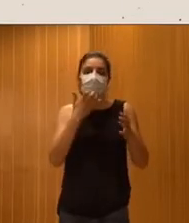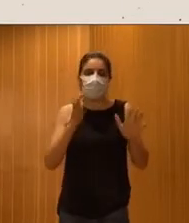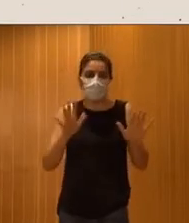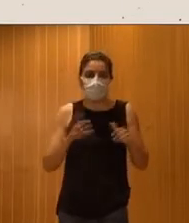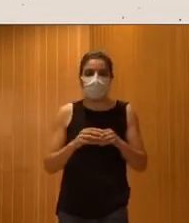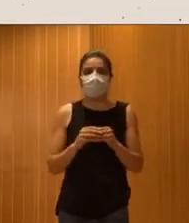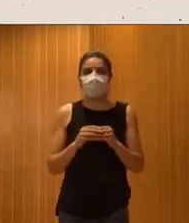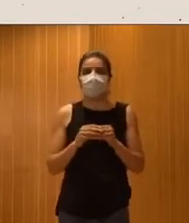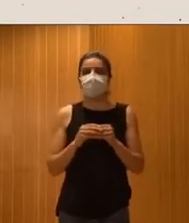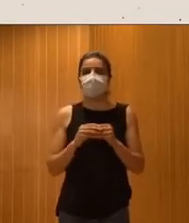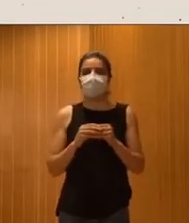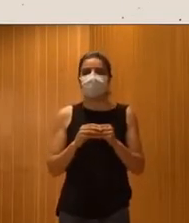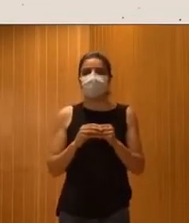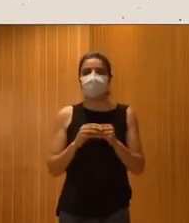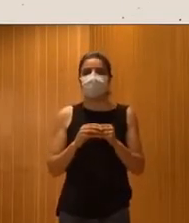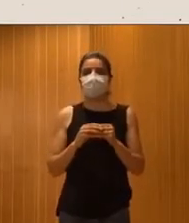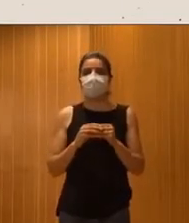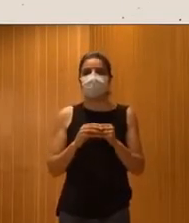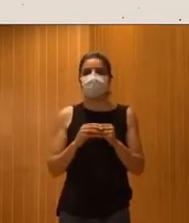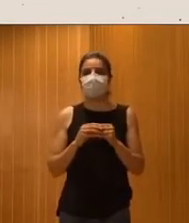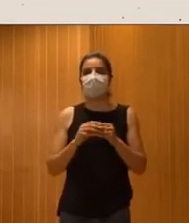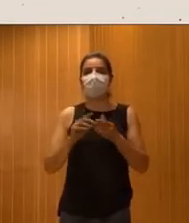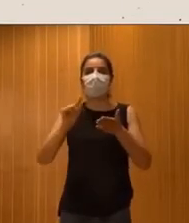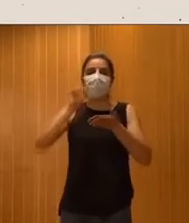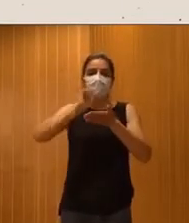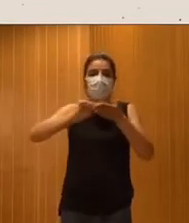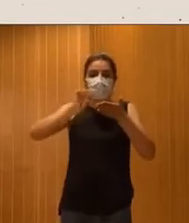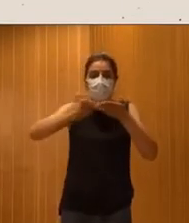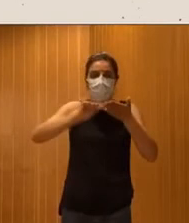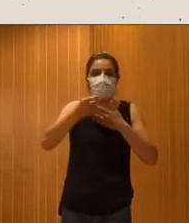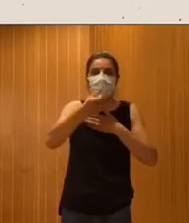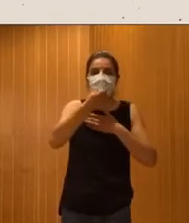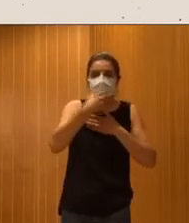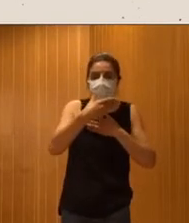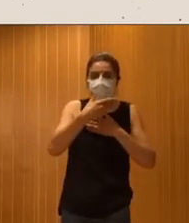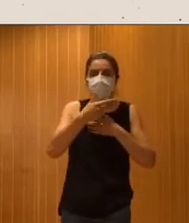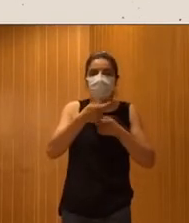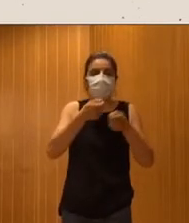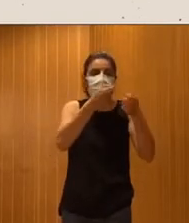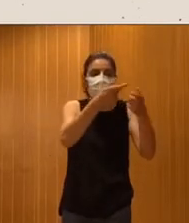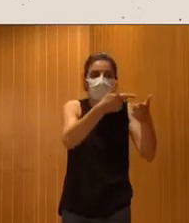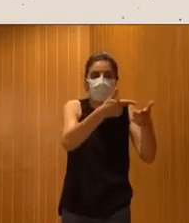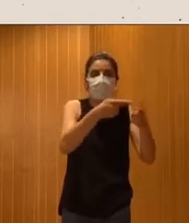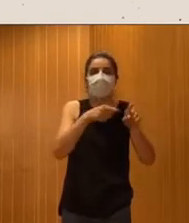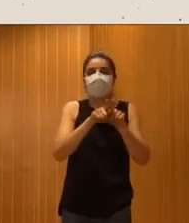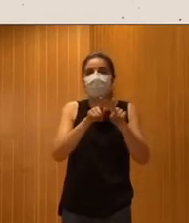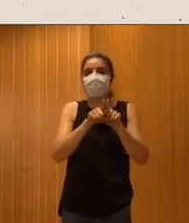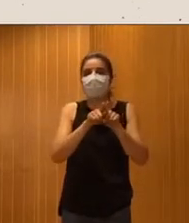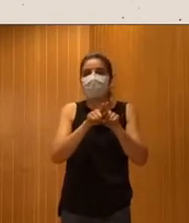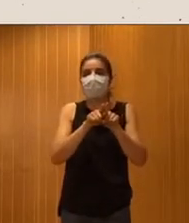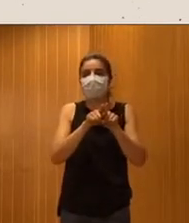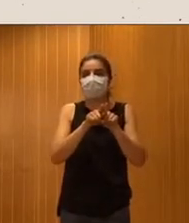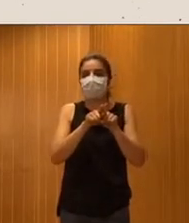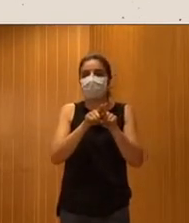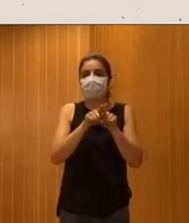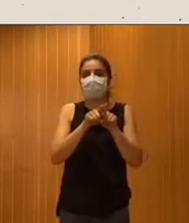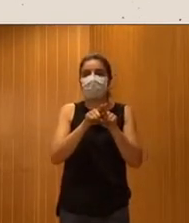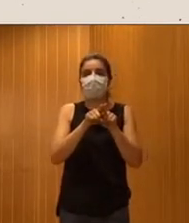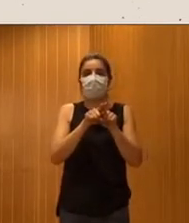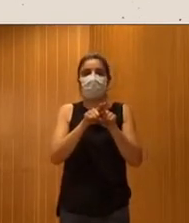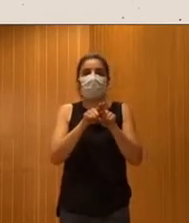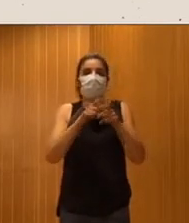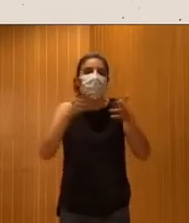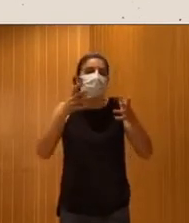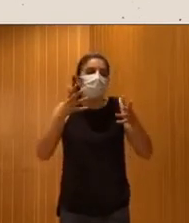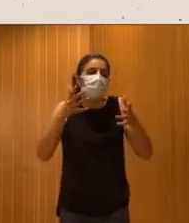Por ejemplo, cuando hablamos de prescripción que se realizan fuera de un diagnóstico neuropsiquiátrico definido,